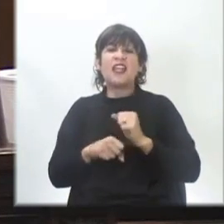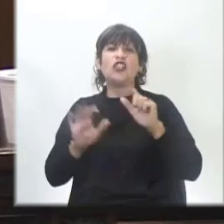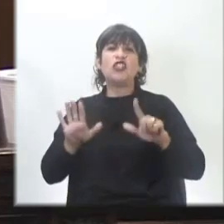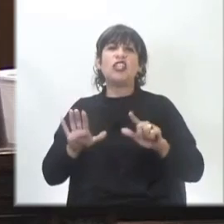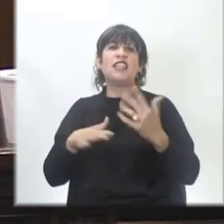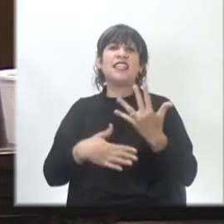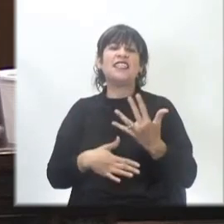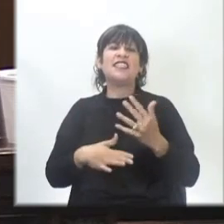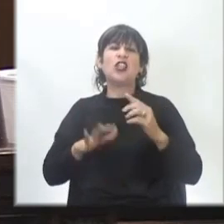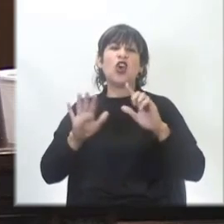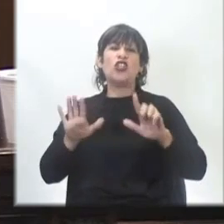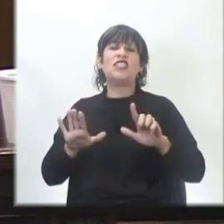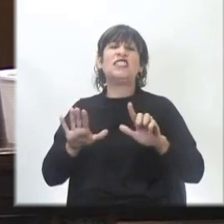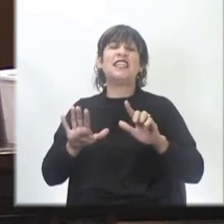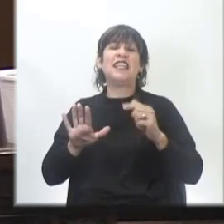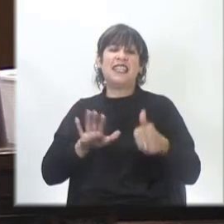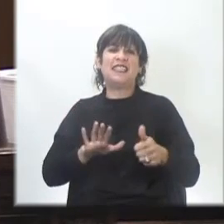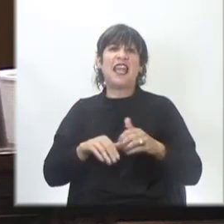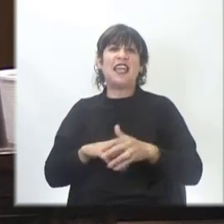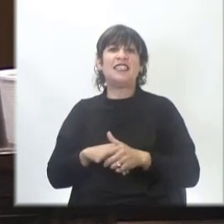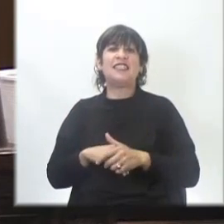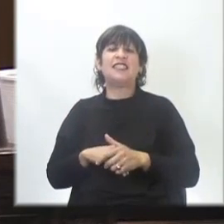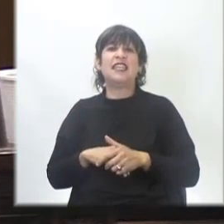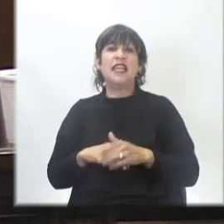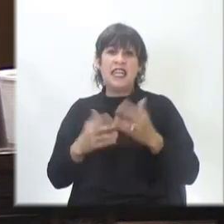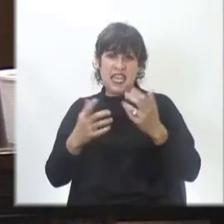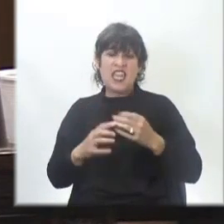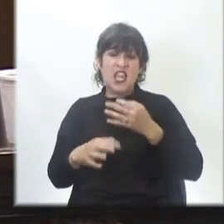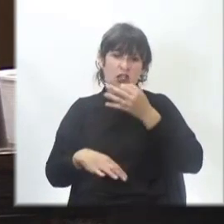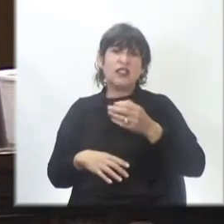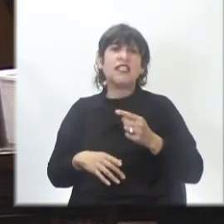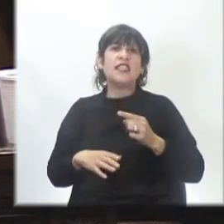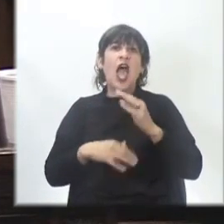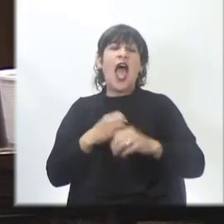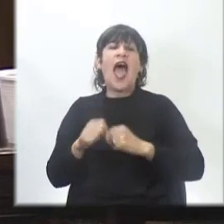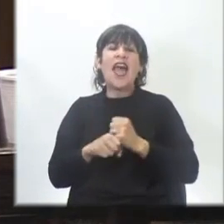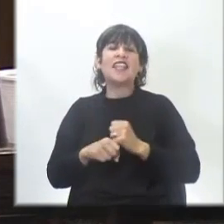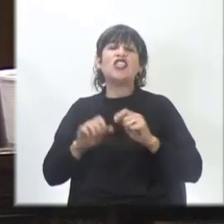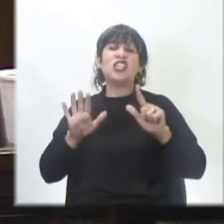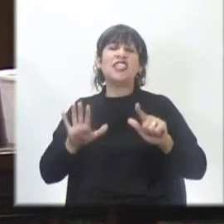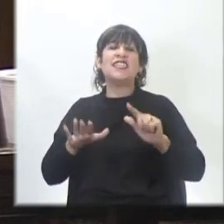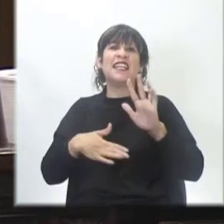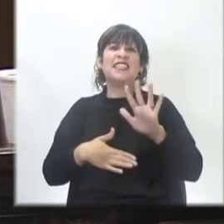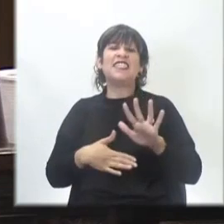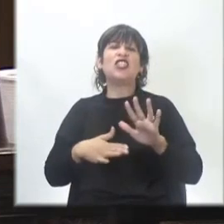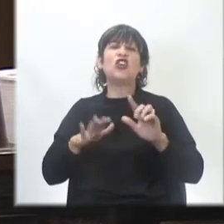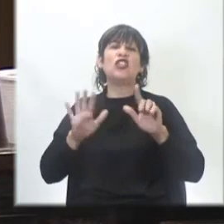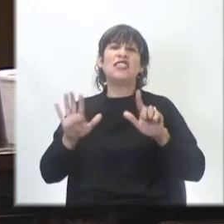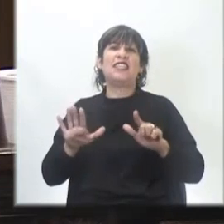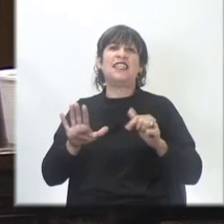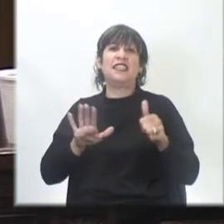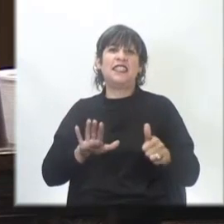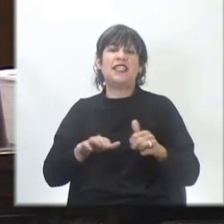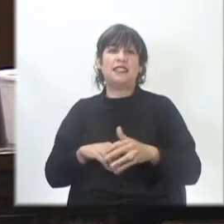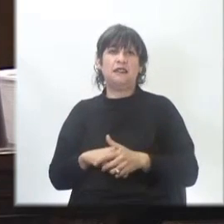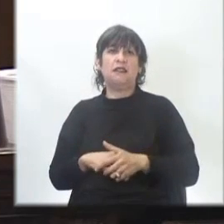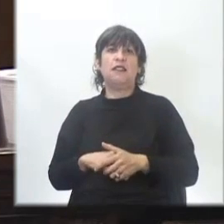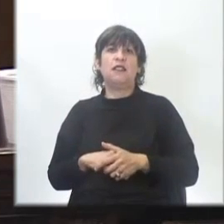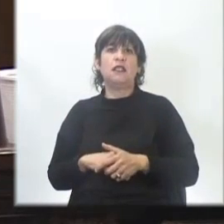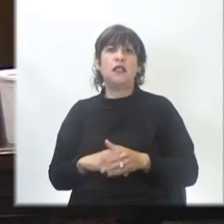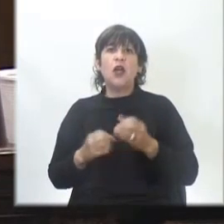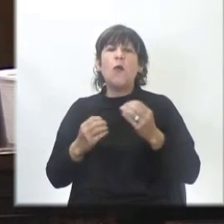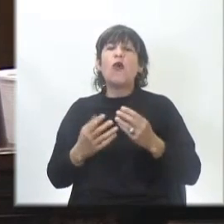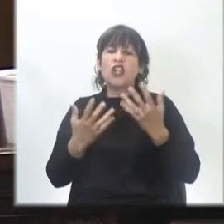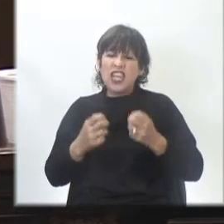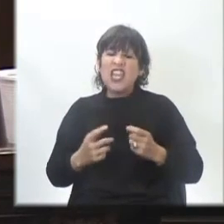año 76, y quiero reafirmar este elemento, años 75 y 76. ¿Por qué lo quiero